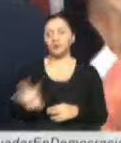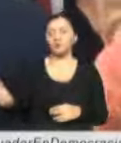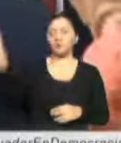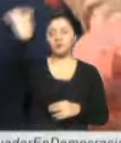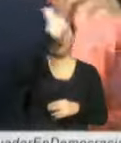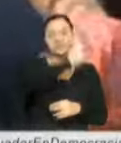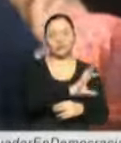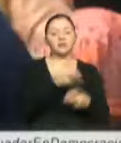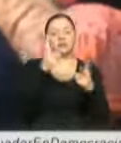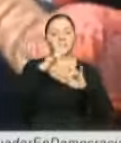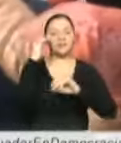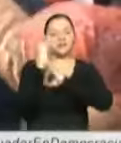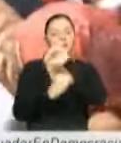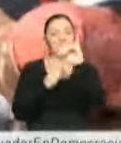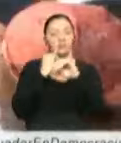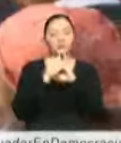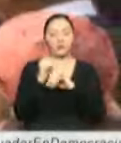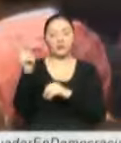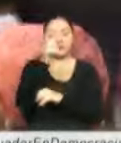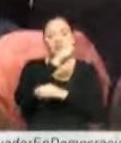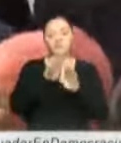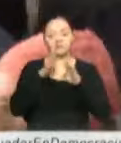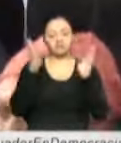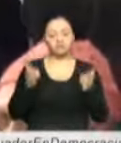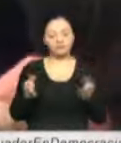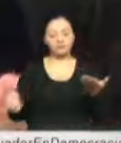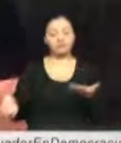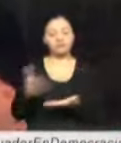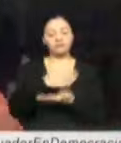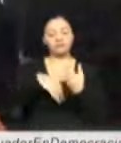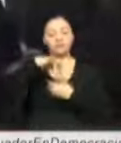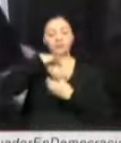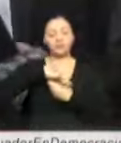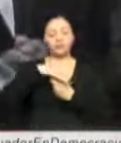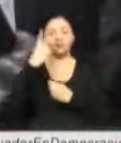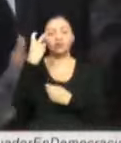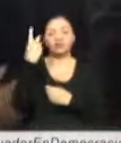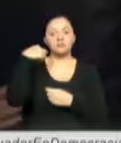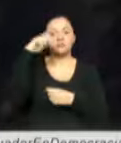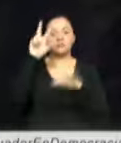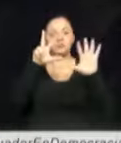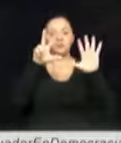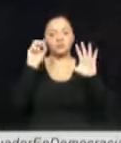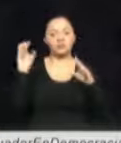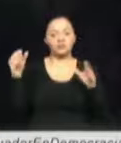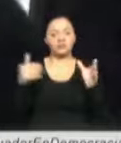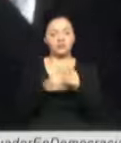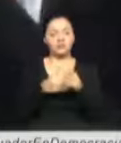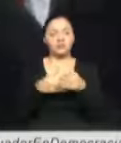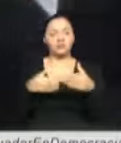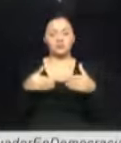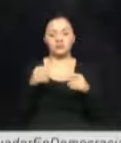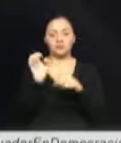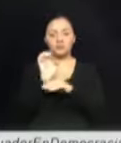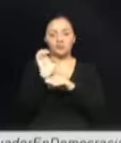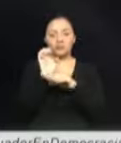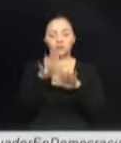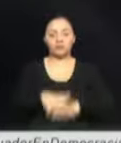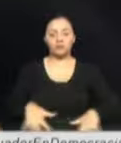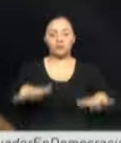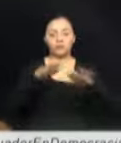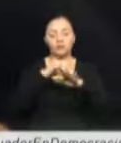exterior, precisamente para recolectar el voto de los 12.8 millones de ecuatorianos. Este es un